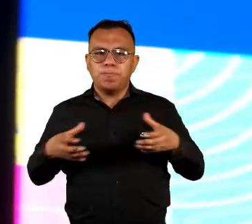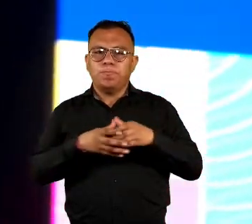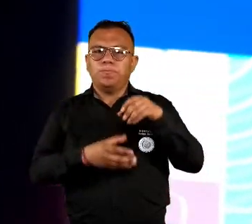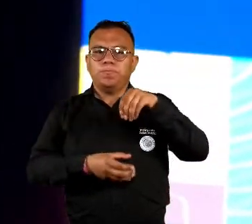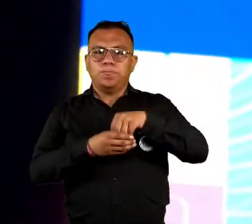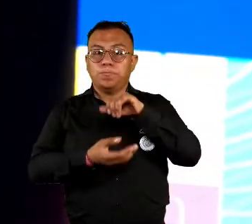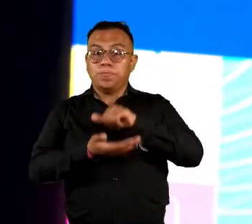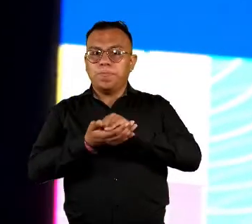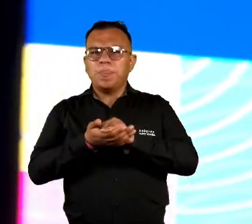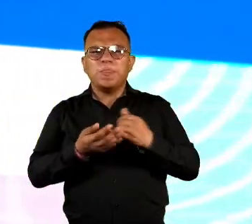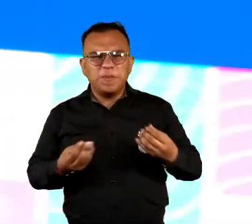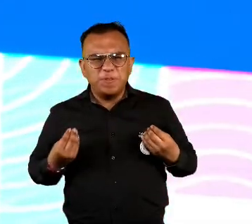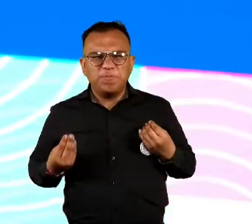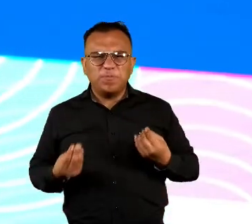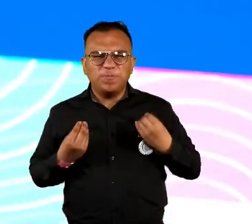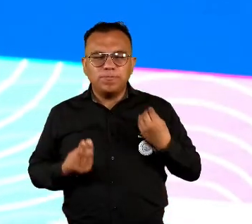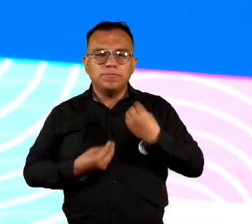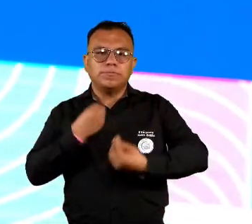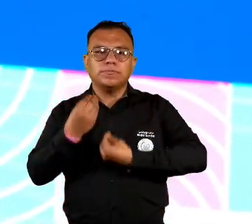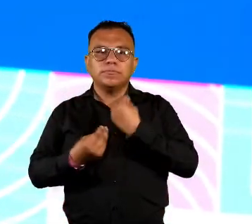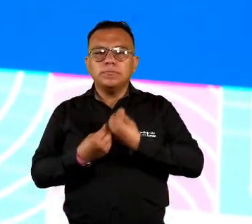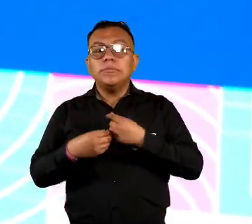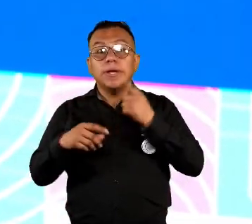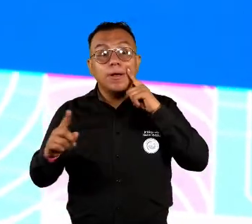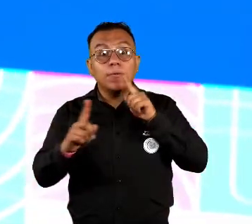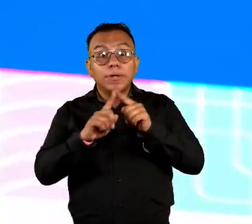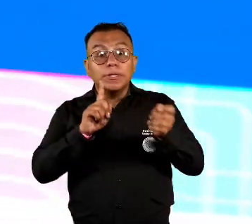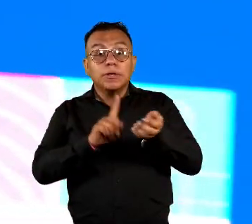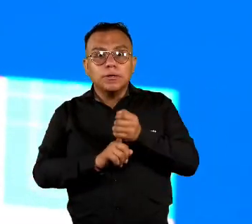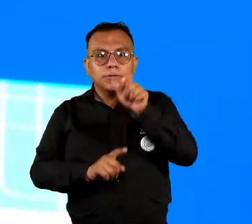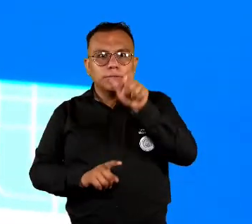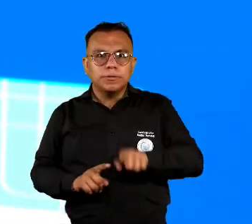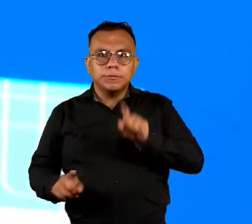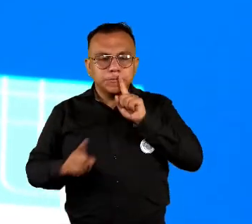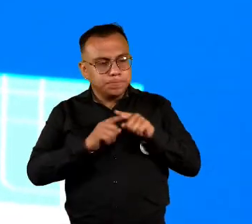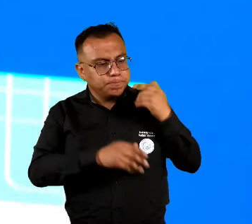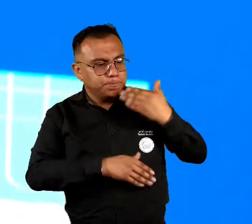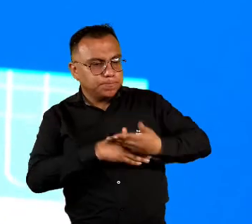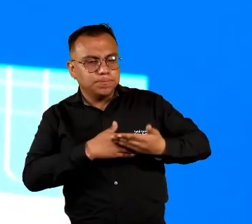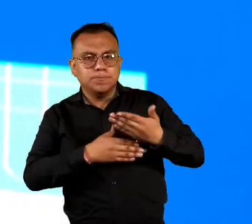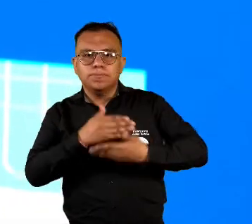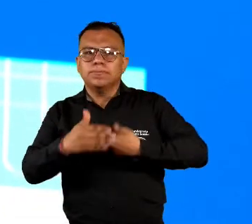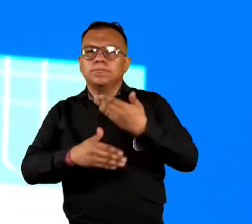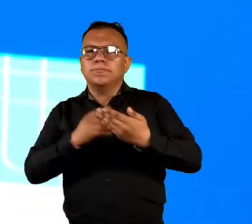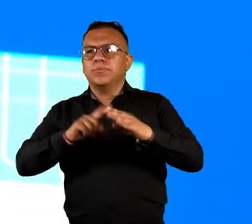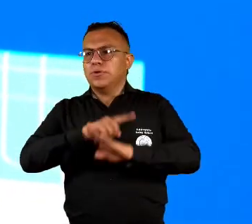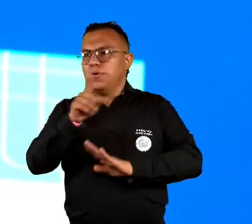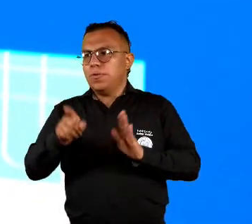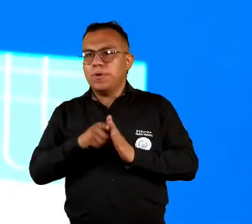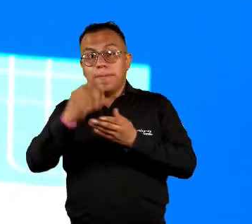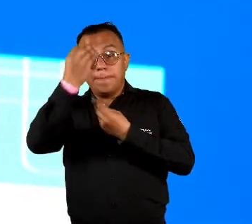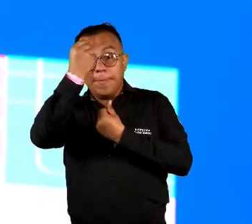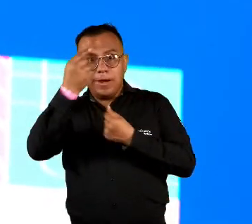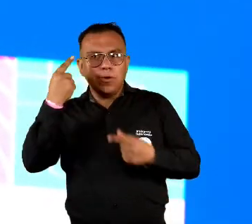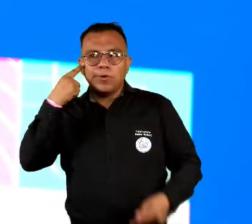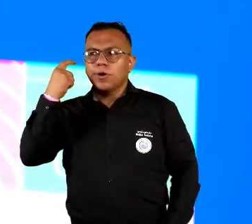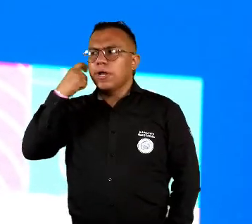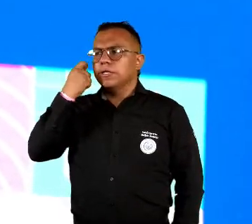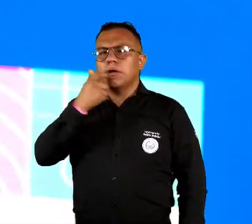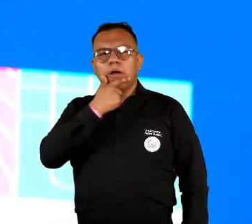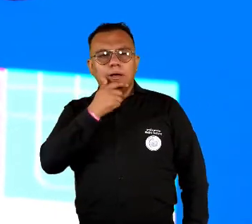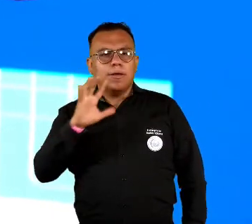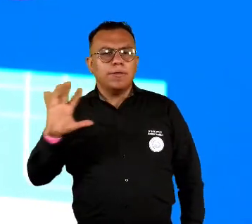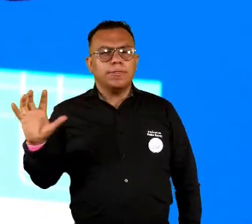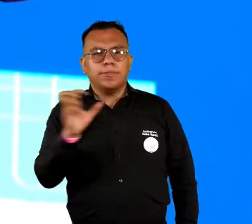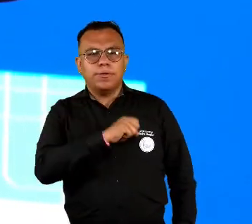mismo para qué Para llegar al público objetivo que es el que retorna todo el valor el que le da el retorno a